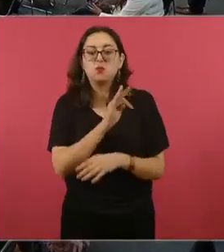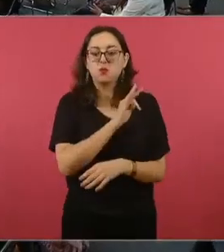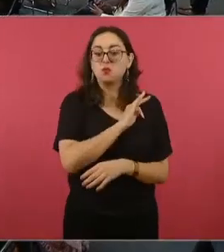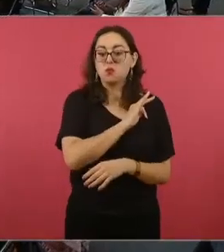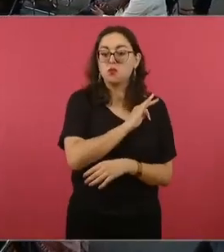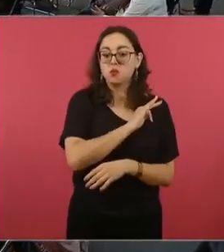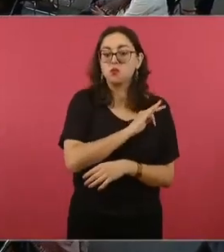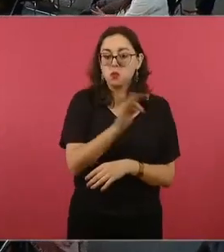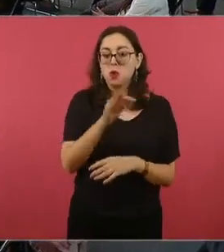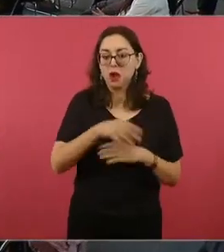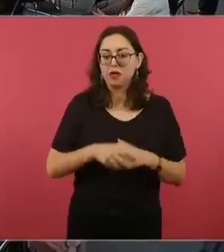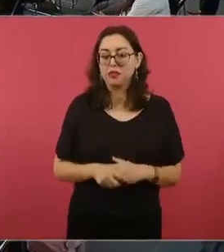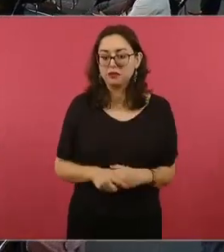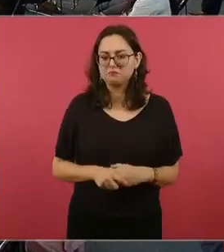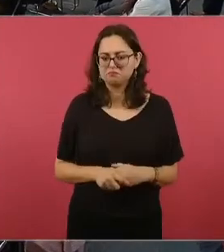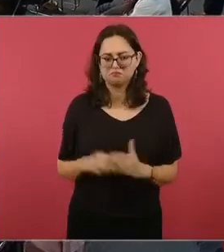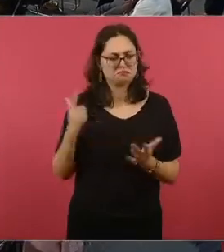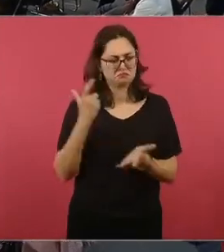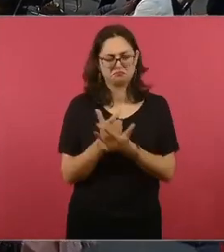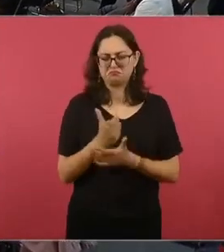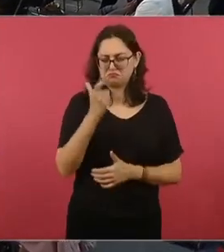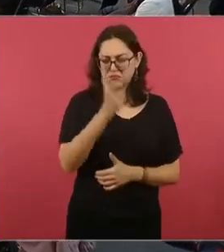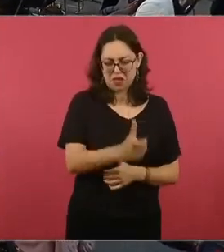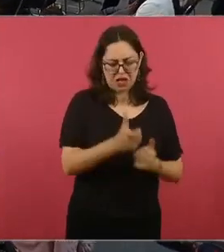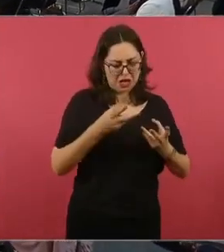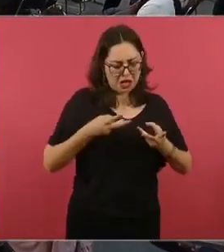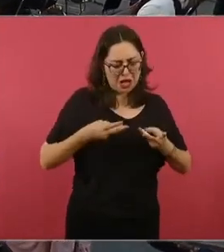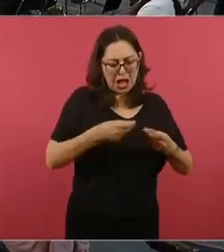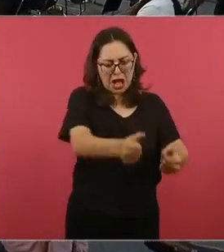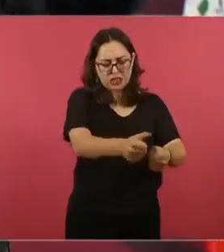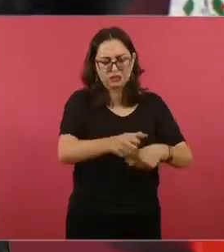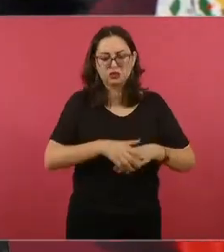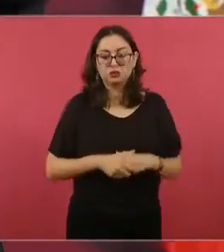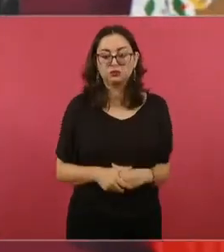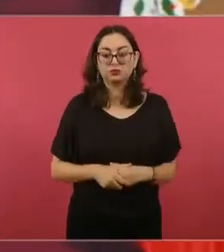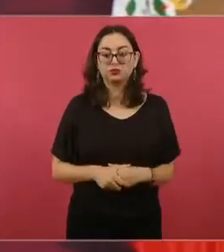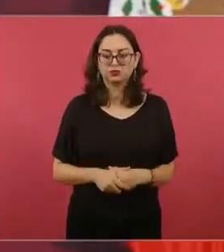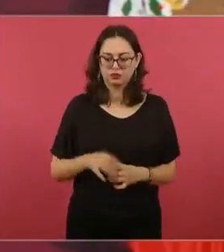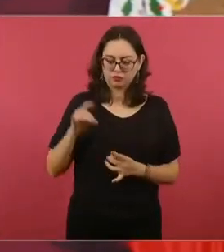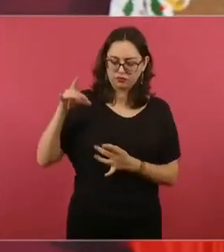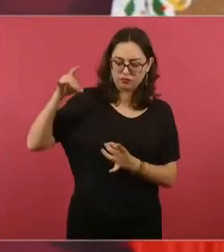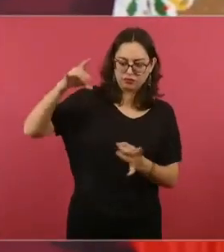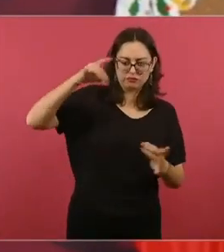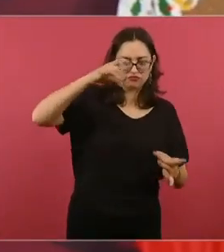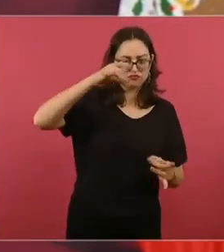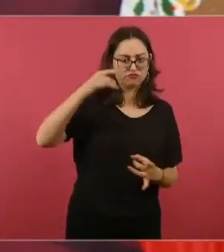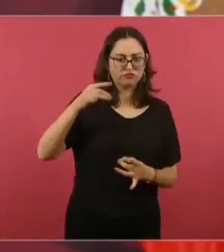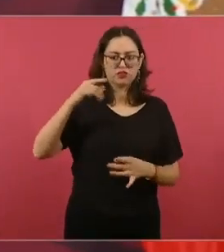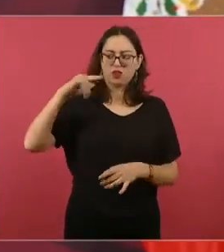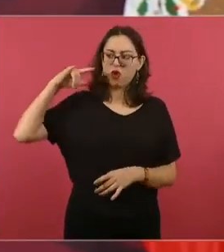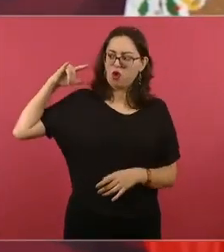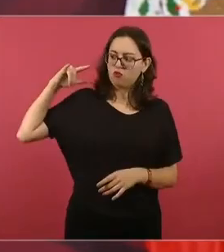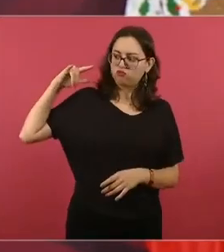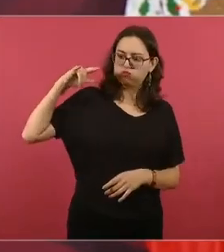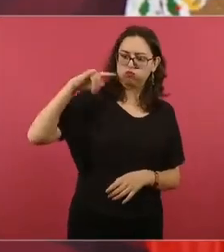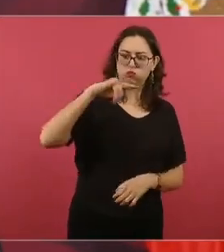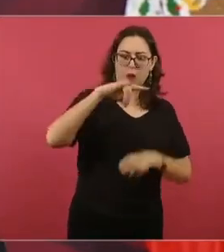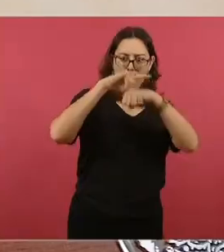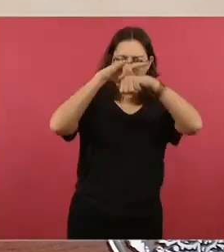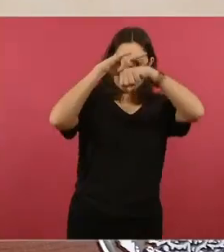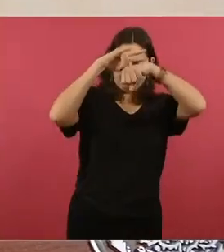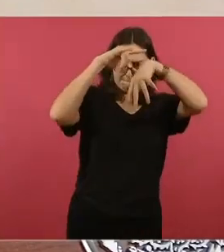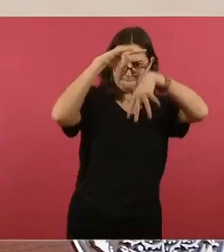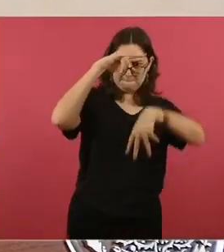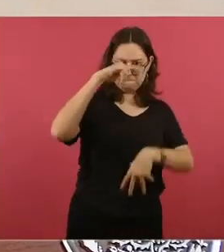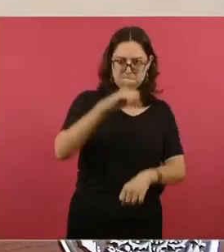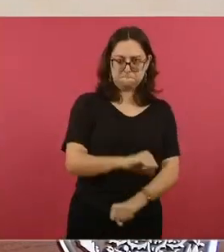o satélites para resolver dónde tirar una bomba